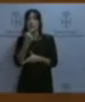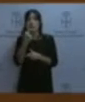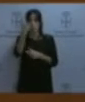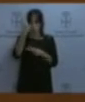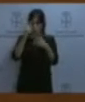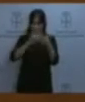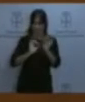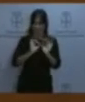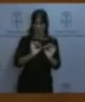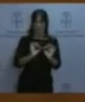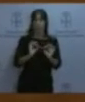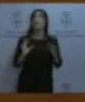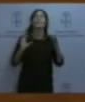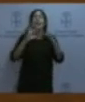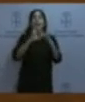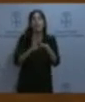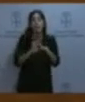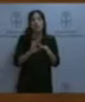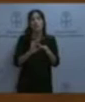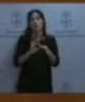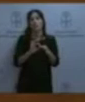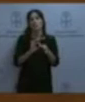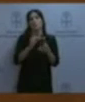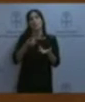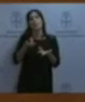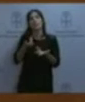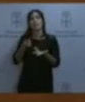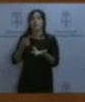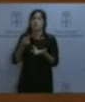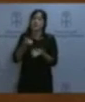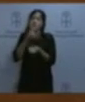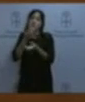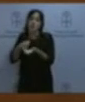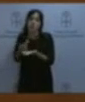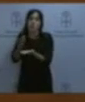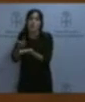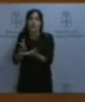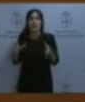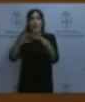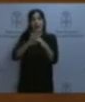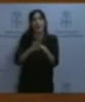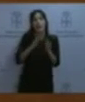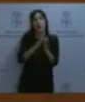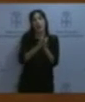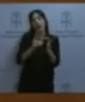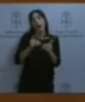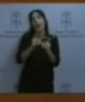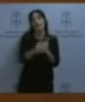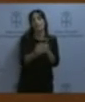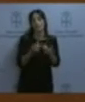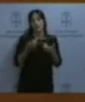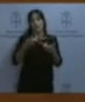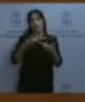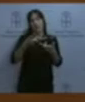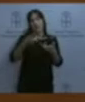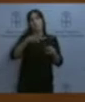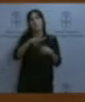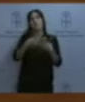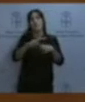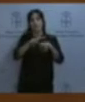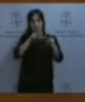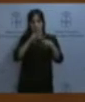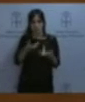a una demanda de información que yo le hacía respecto al archivo de la fábrica de armas. Es un